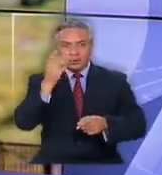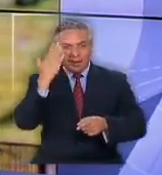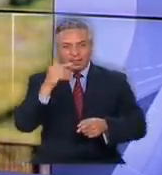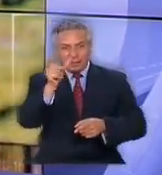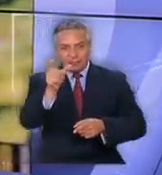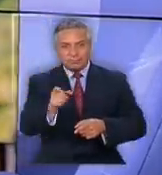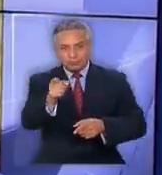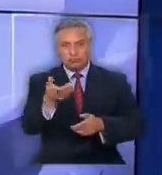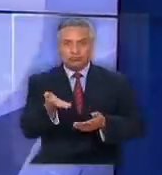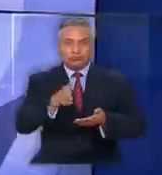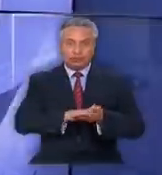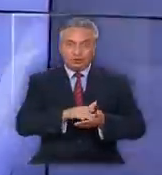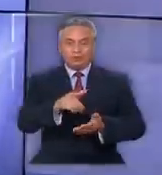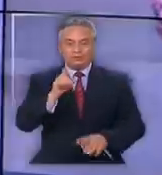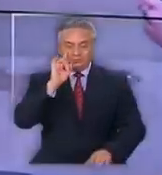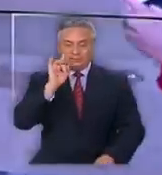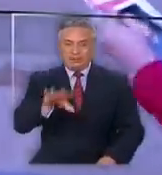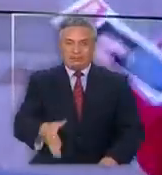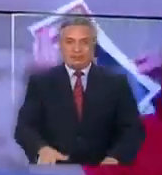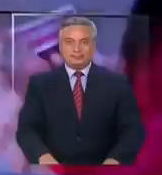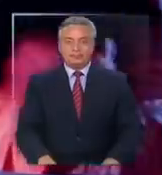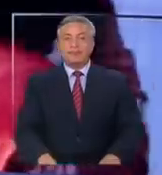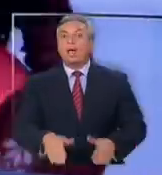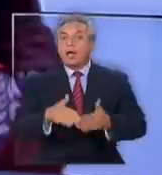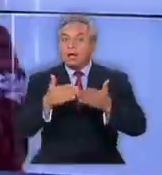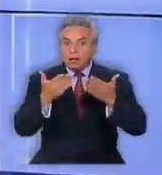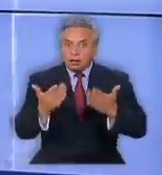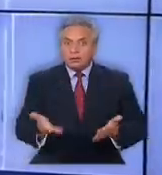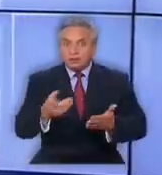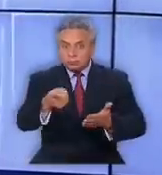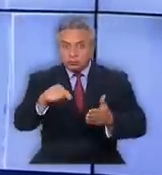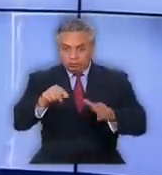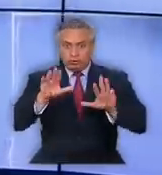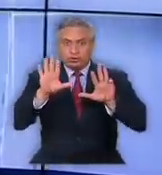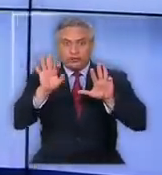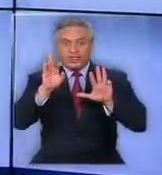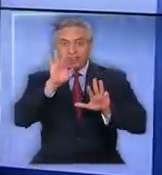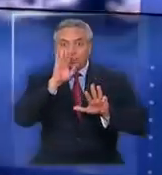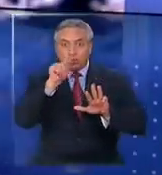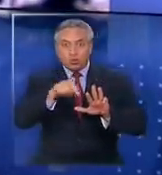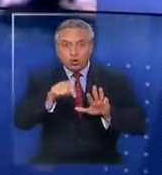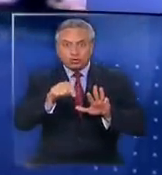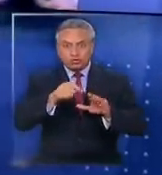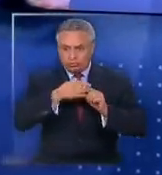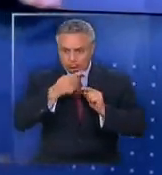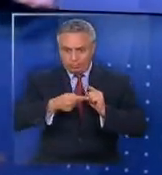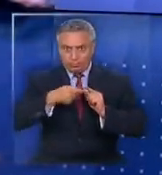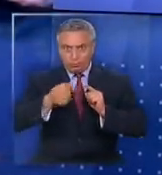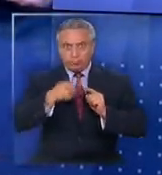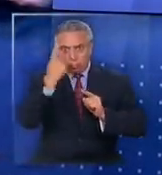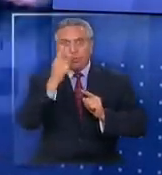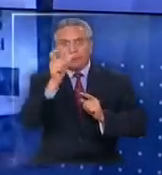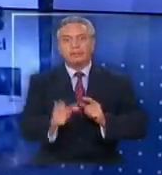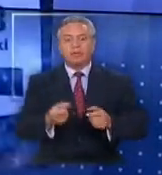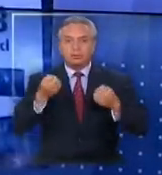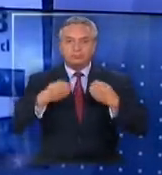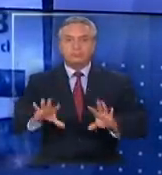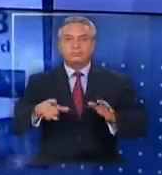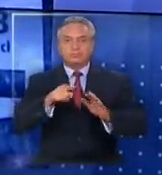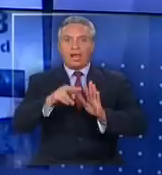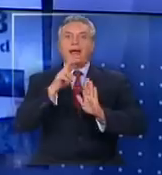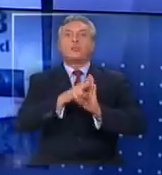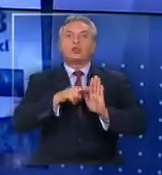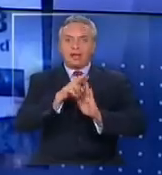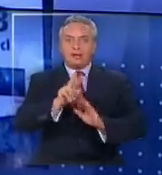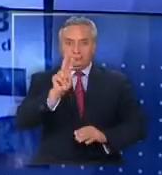religioso. En Chile, cada 90 minutos una persona se extravía. En reportajes 24, la lucha